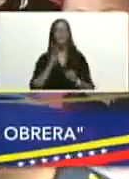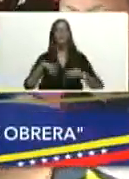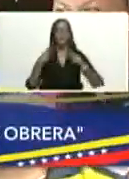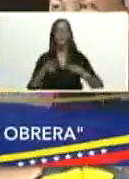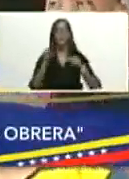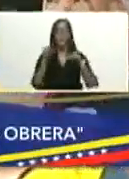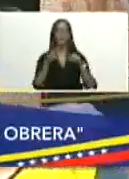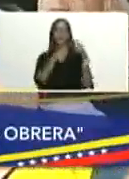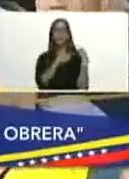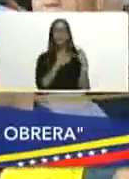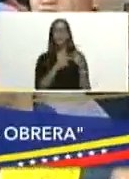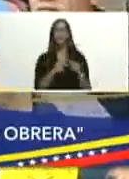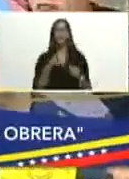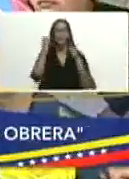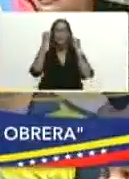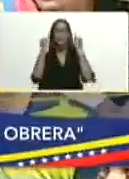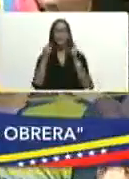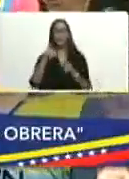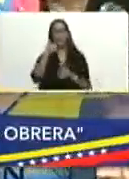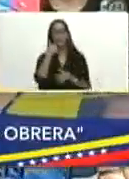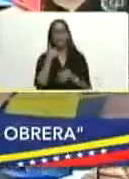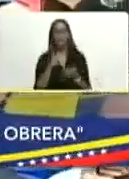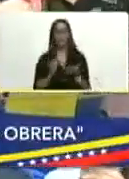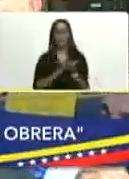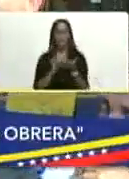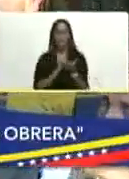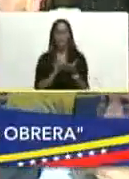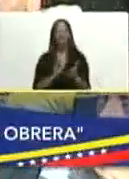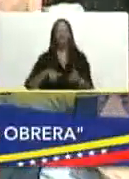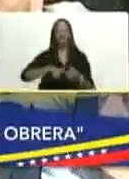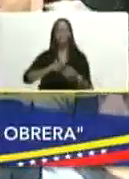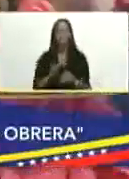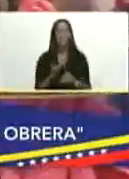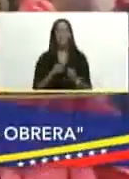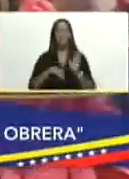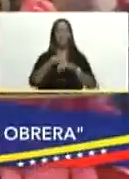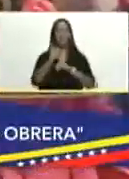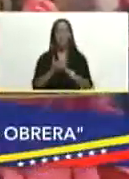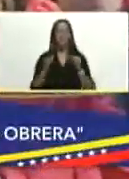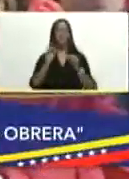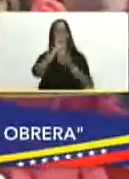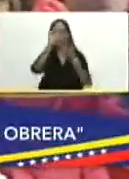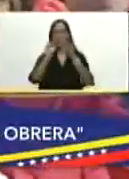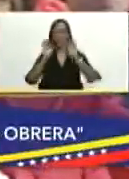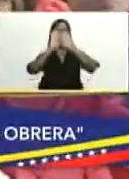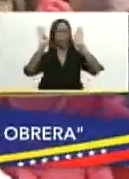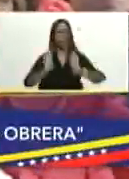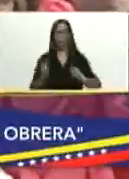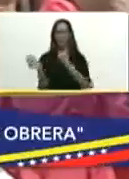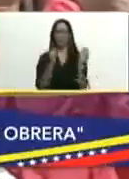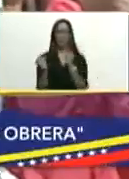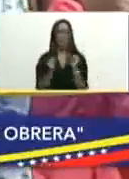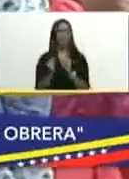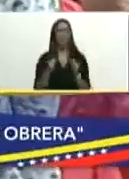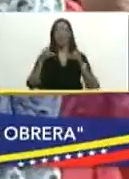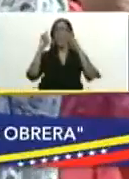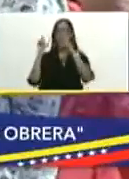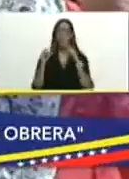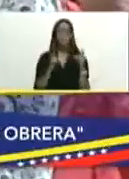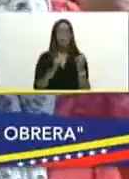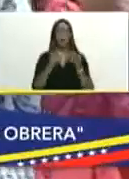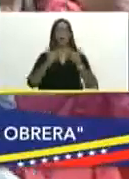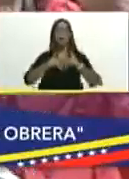pueden cargar sus videos de los teléfonos celulares pueden cargar los planos los dibujos las discusiones los debates las fotos de